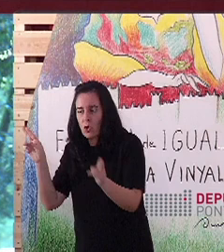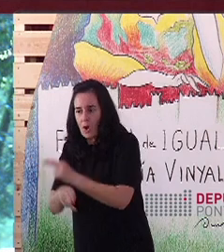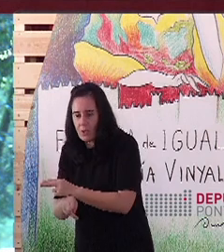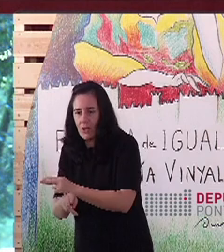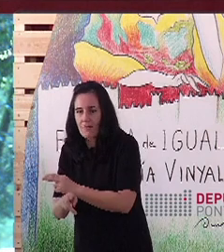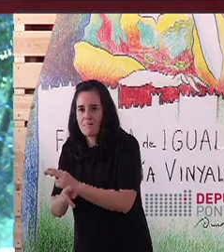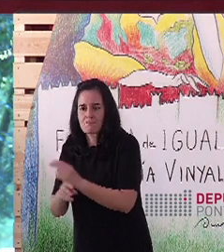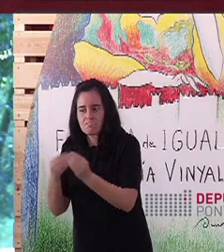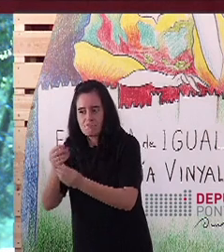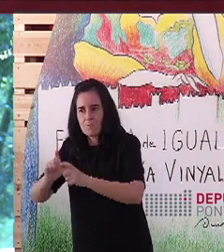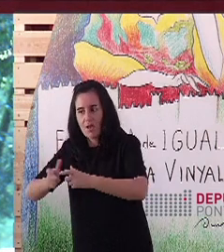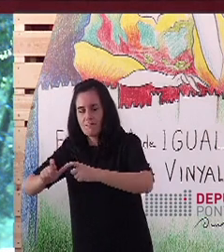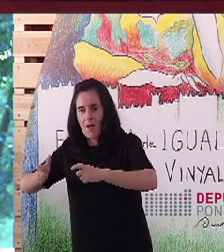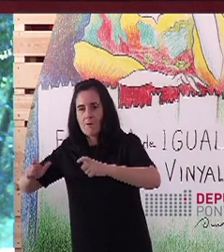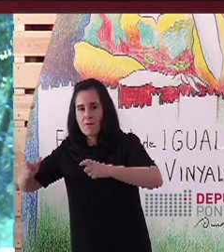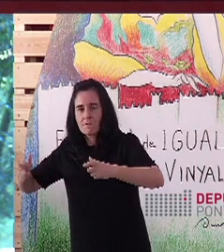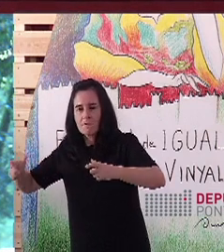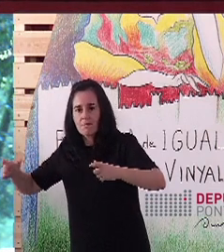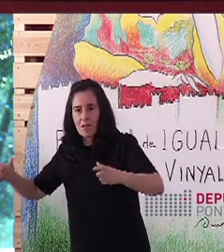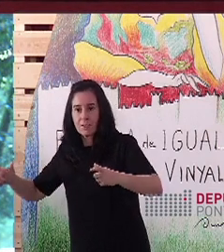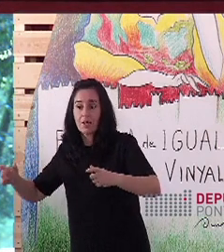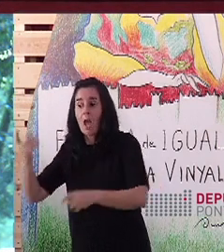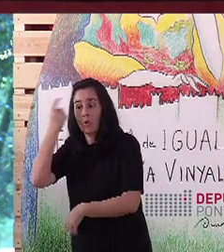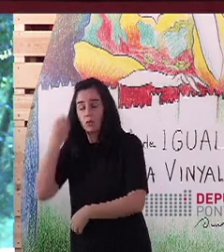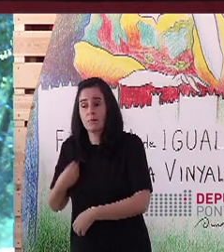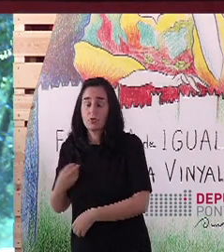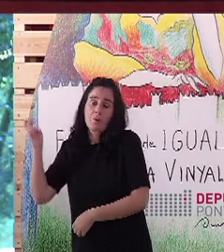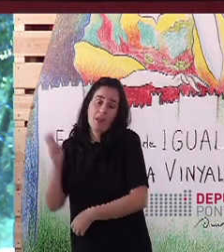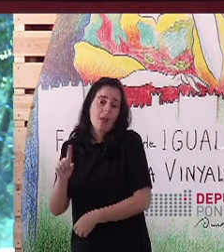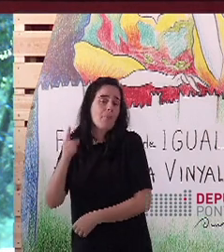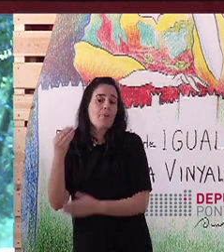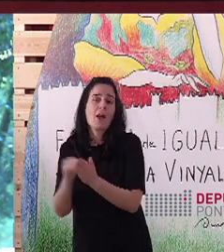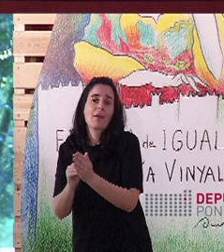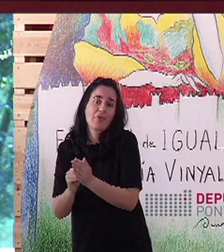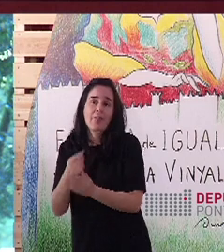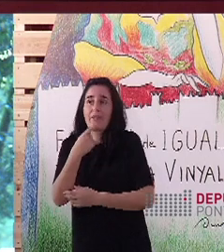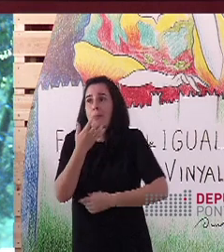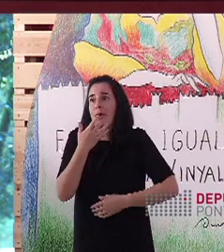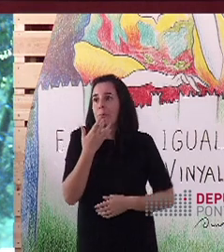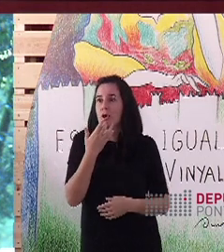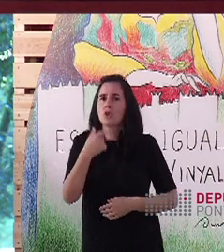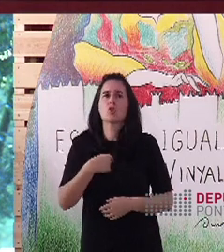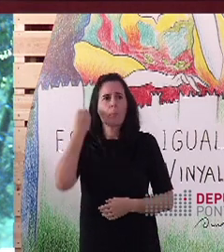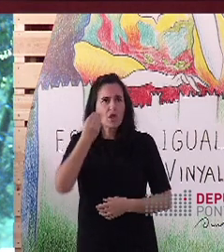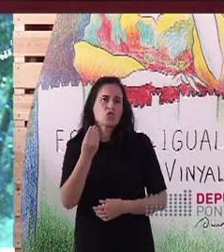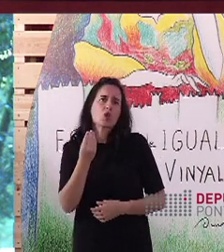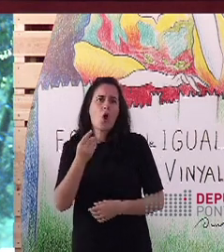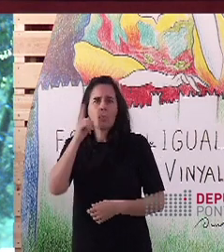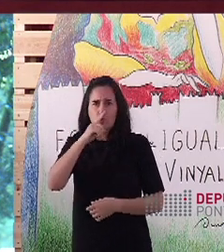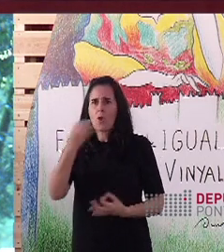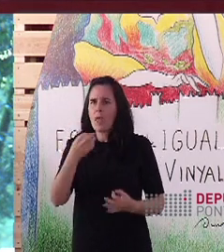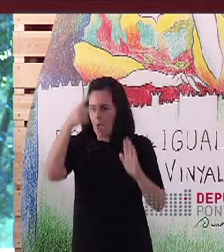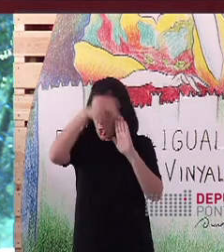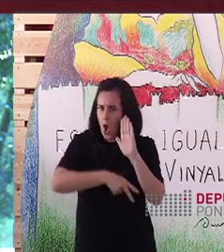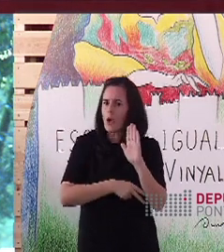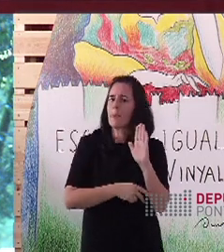alumnado, que viene a clase por primera vez diciendo cosas del tipo de yo creo que hay que regular la prostitución,